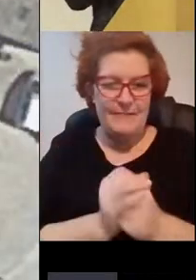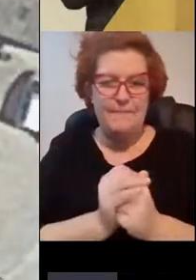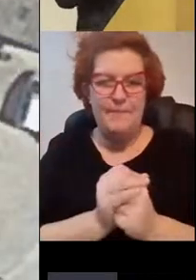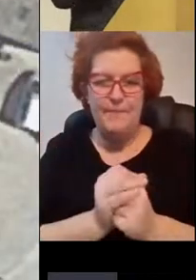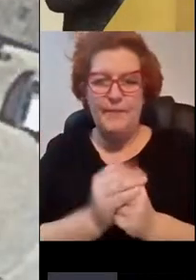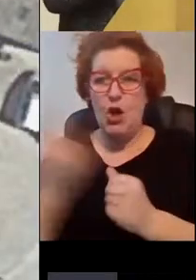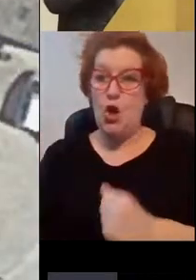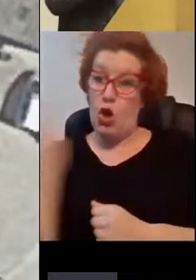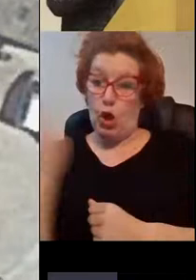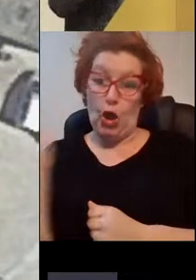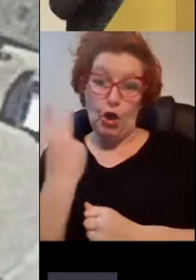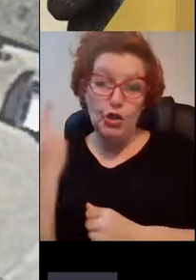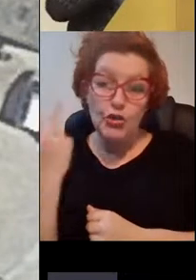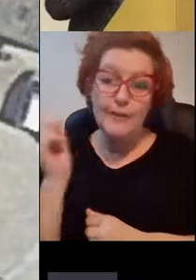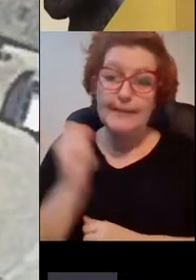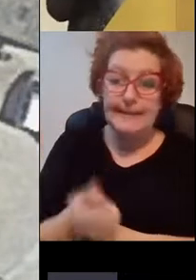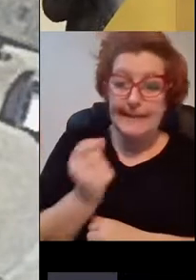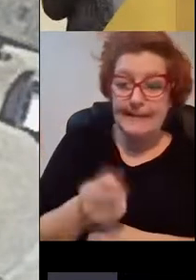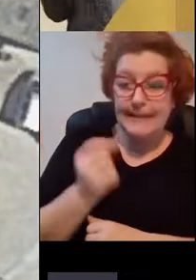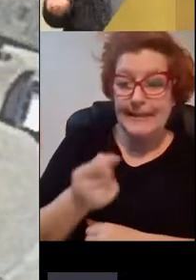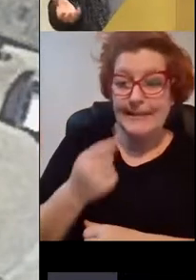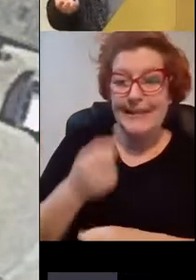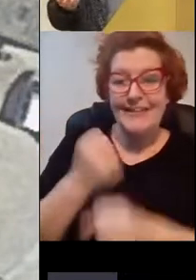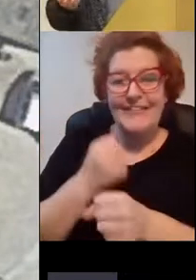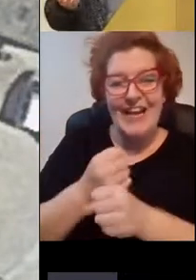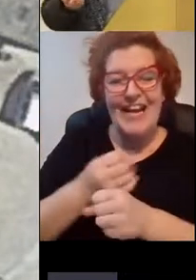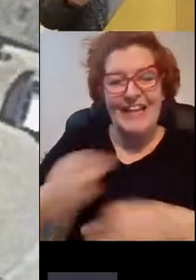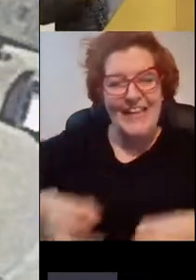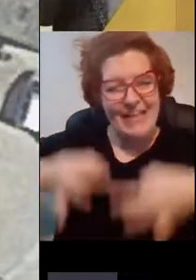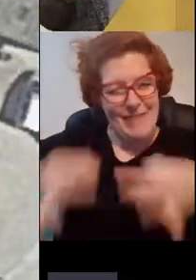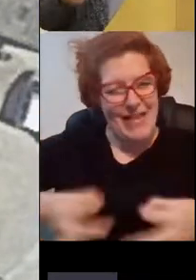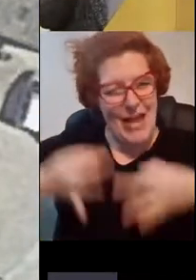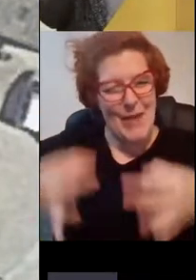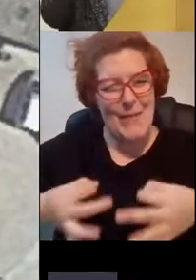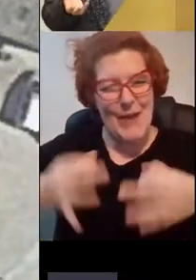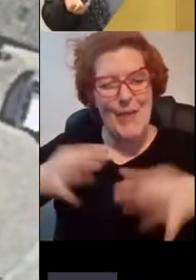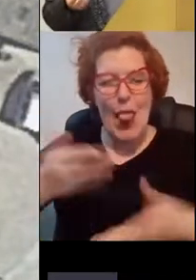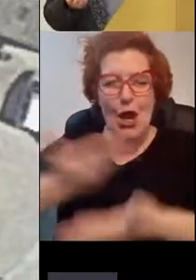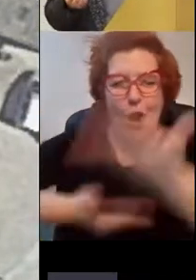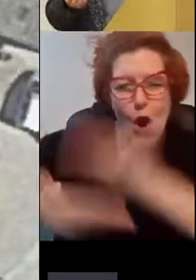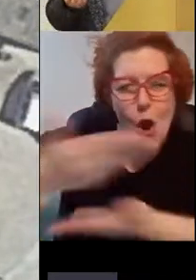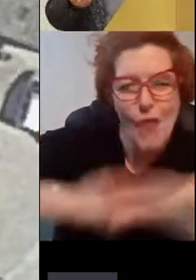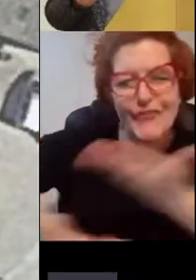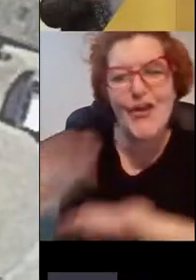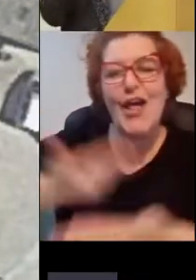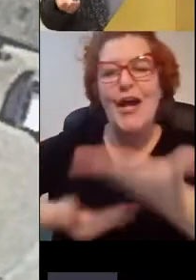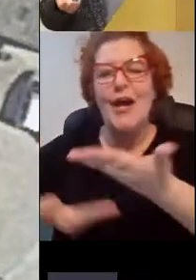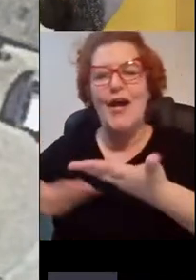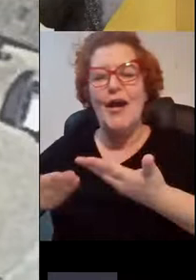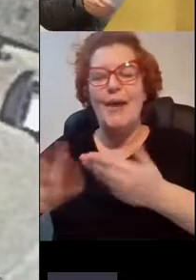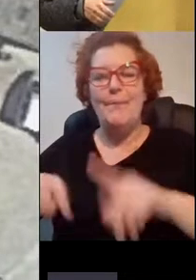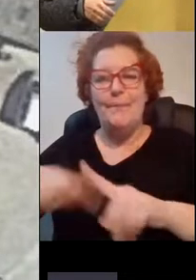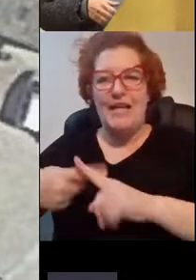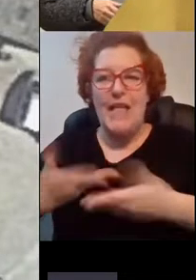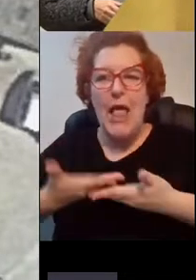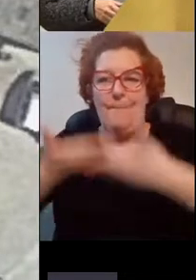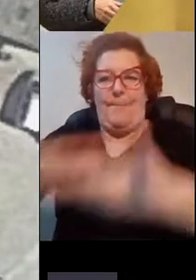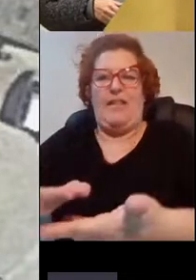Nosotras normalmente trabajamos siempre con la colaboración e invitación